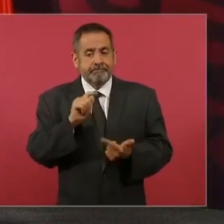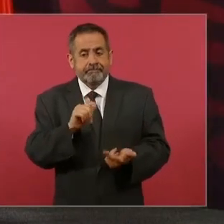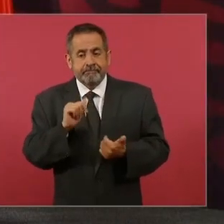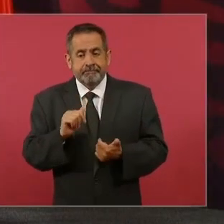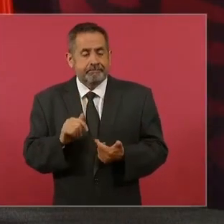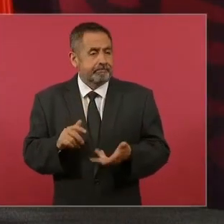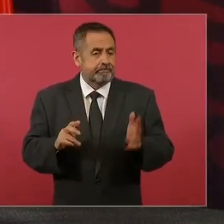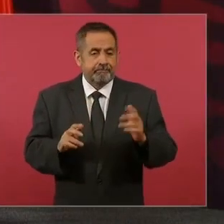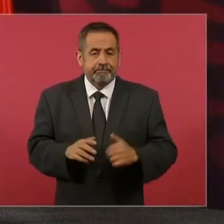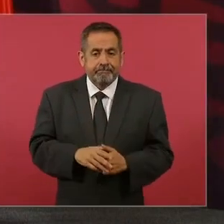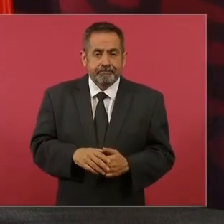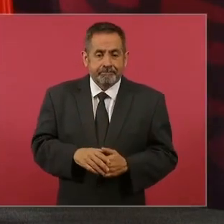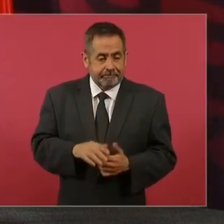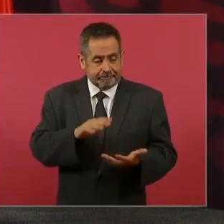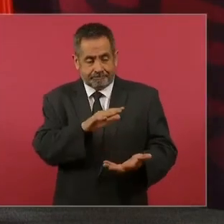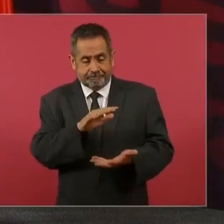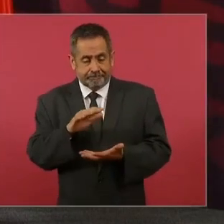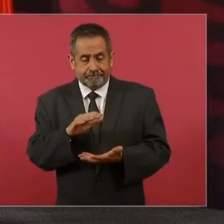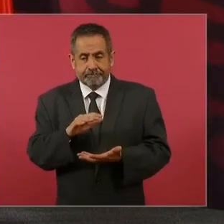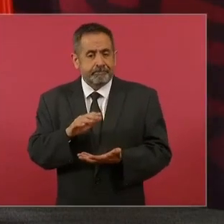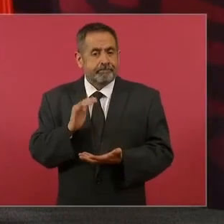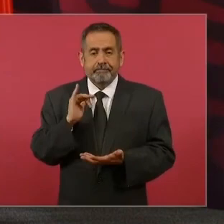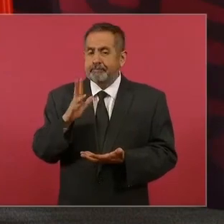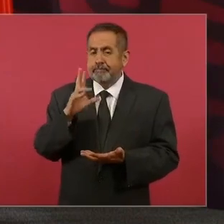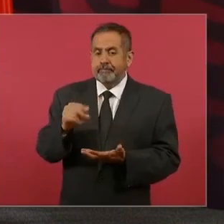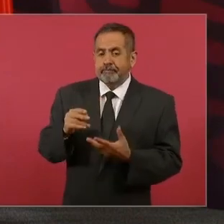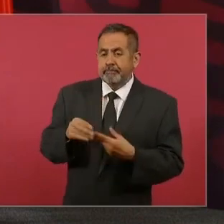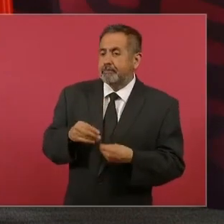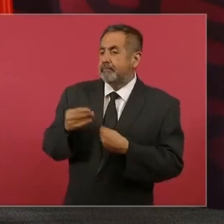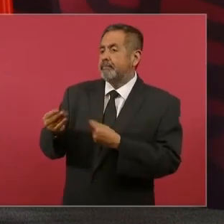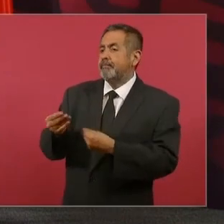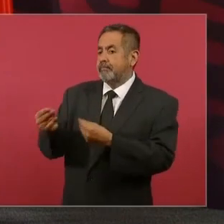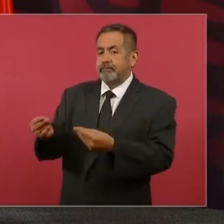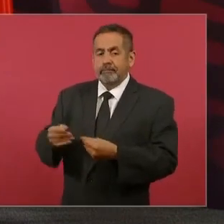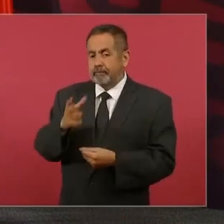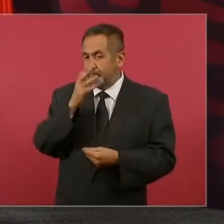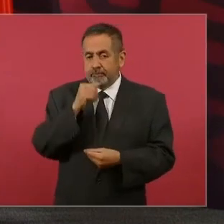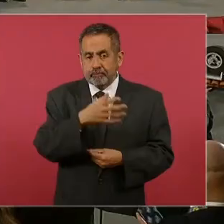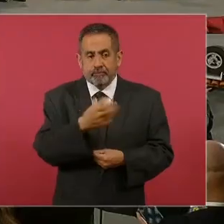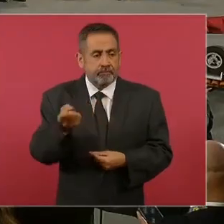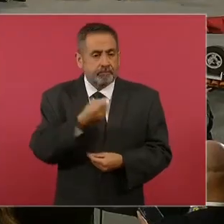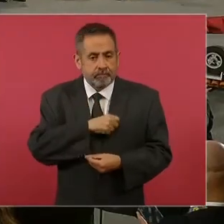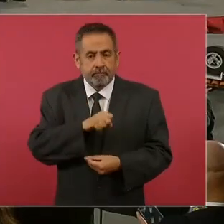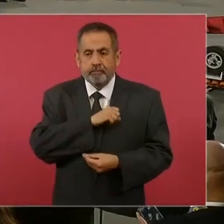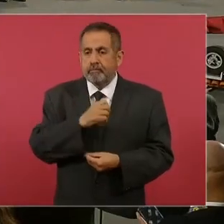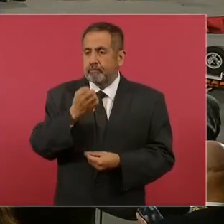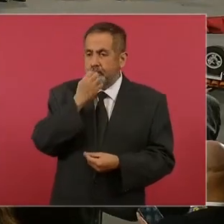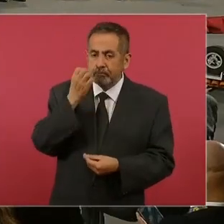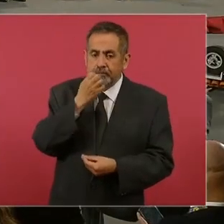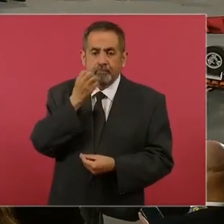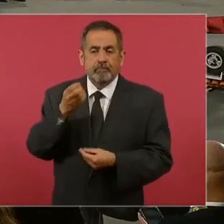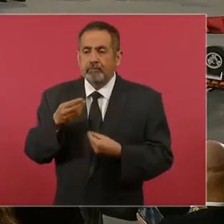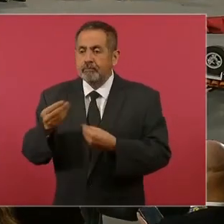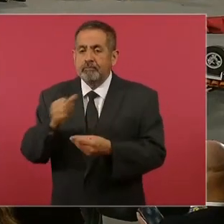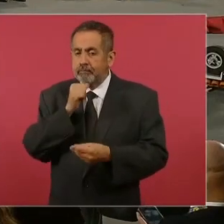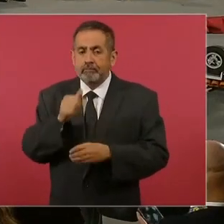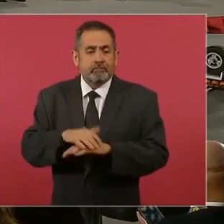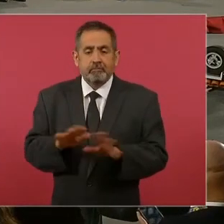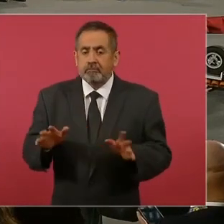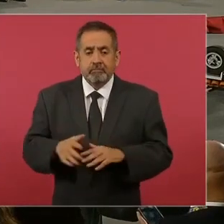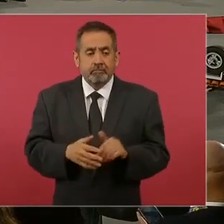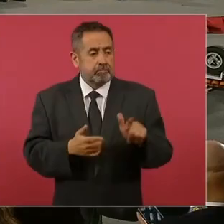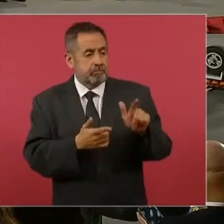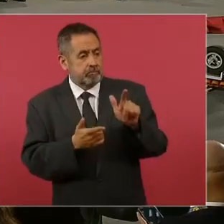son recursos que no pueden ser destinados a salud, a escuelas, a alimentación o a programas